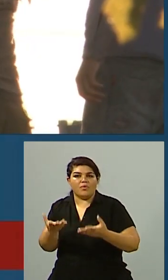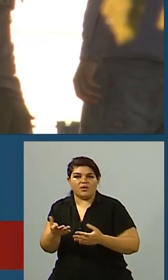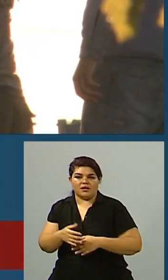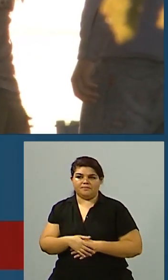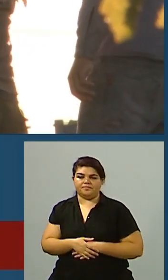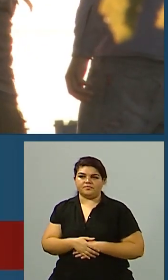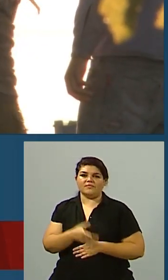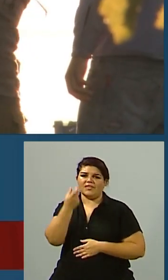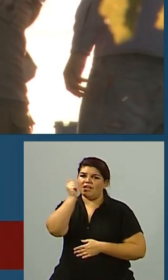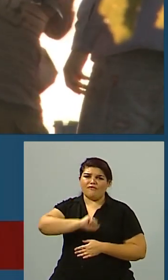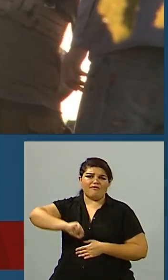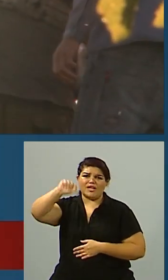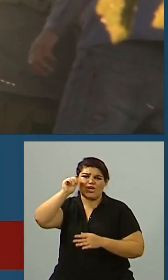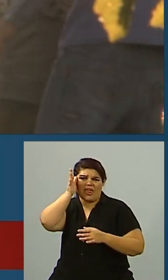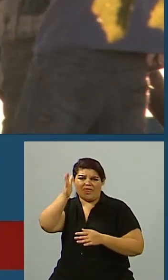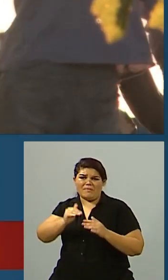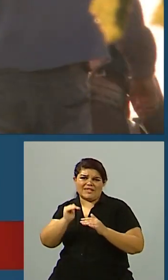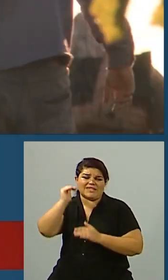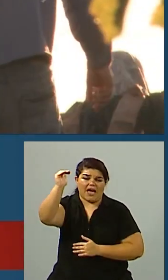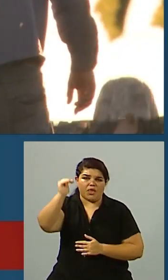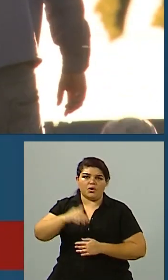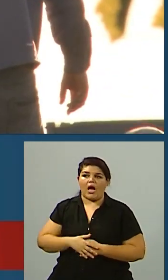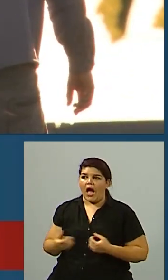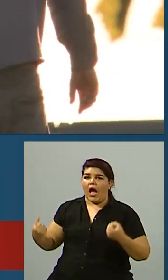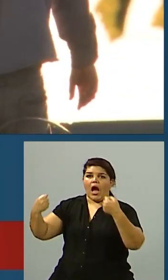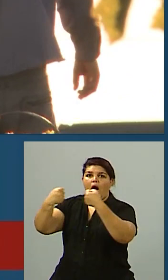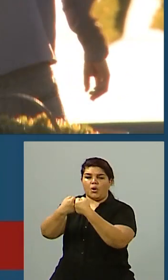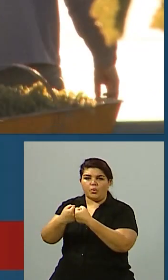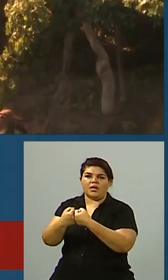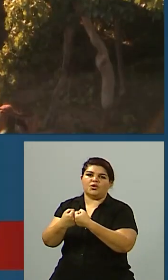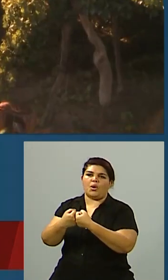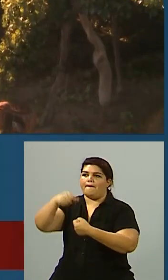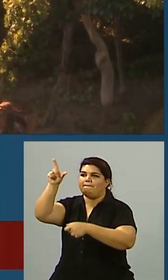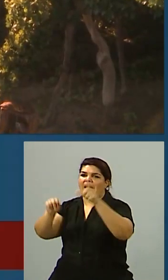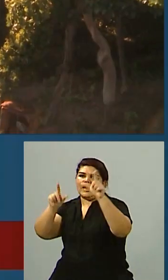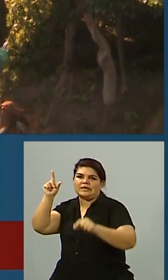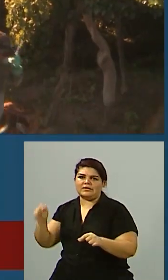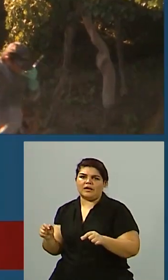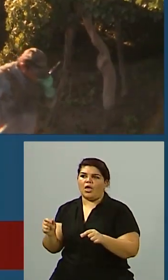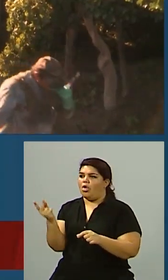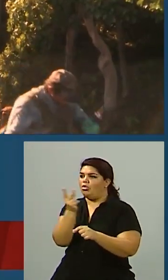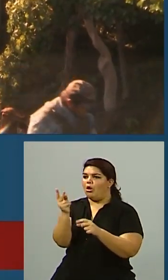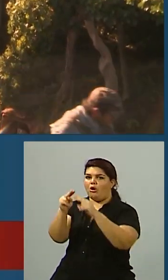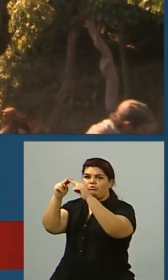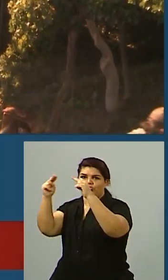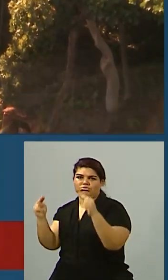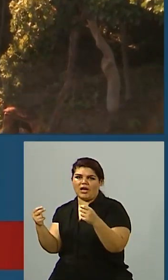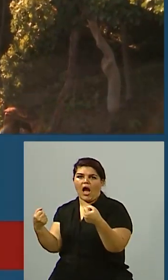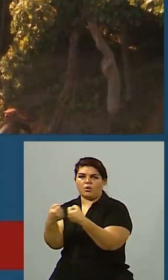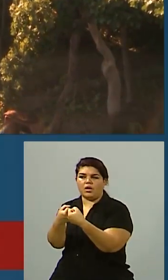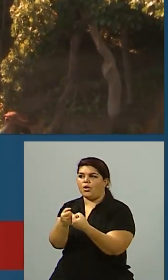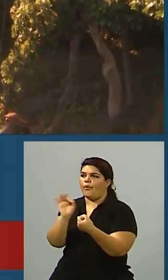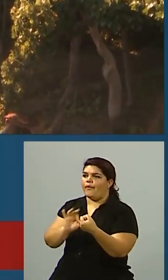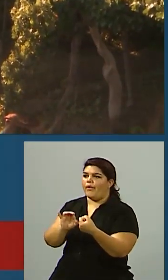países, sean bilaterales, unilaterales, multilaterales, etcétera. Todo esto que venimos diciendo hace